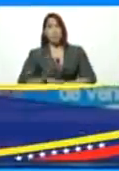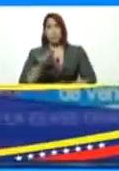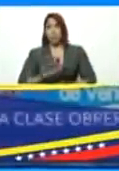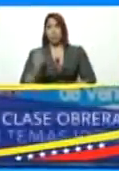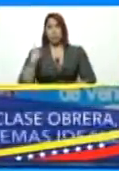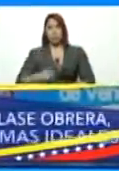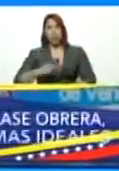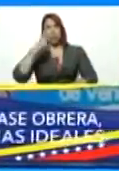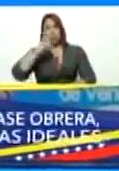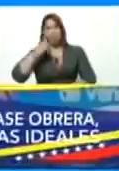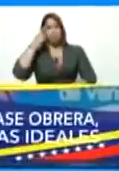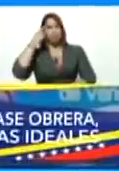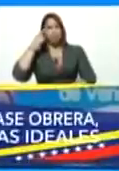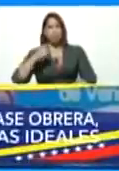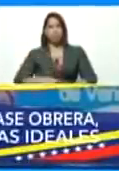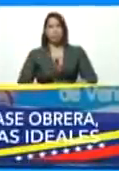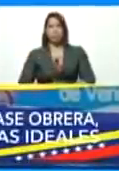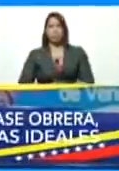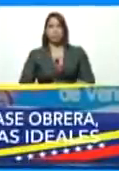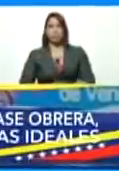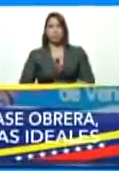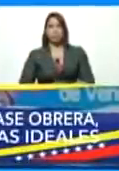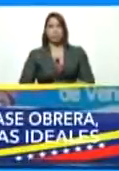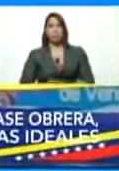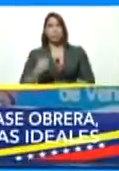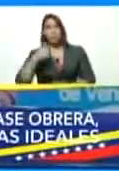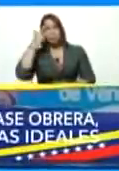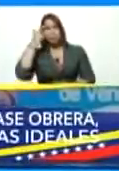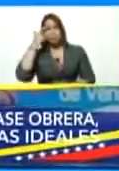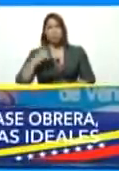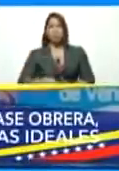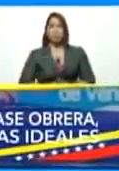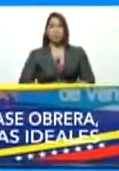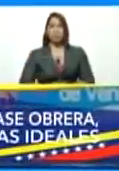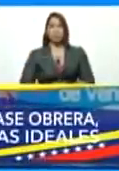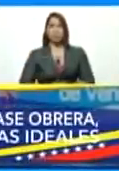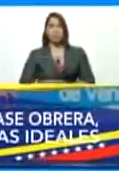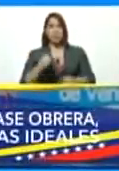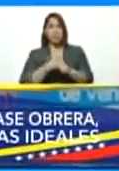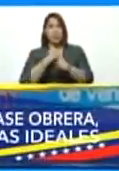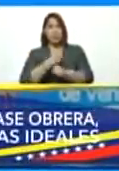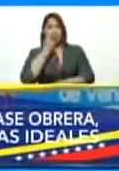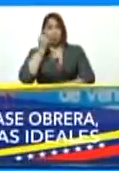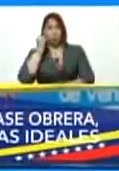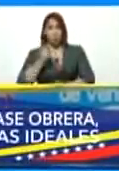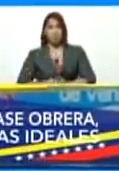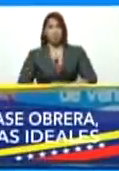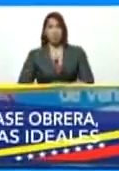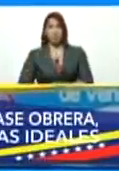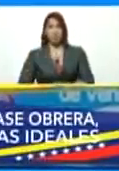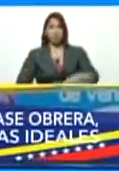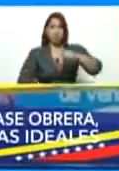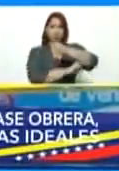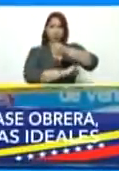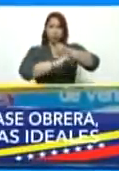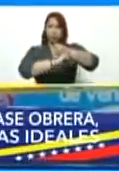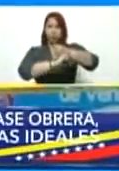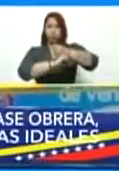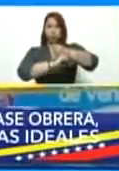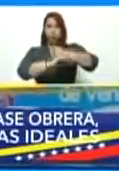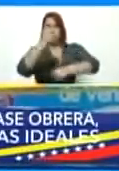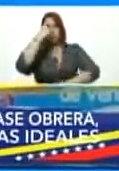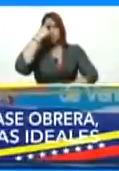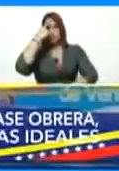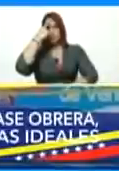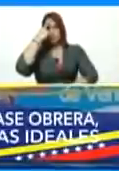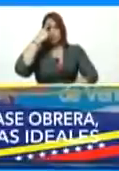tenerlo presente y yo sé que los trabajadores y trabajadoras en la base saben